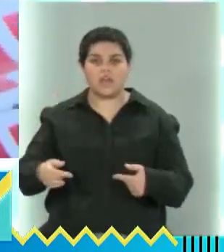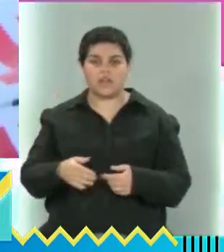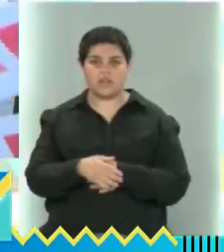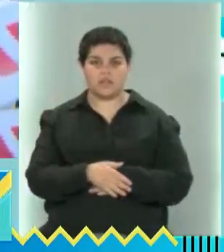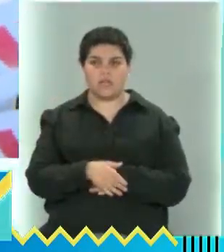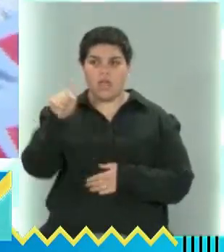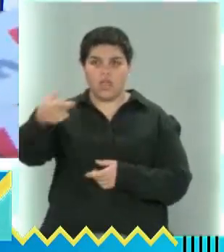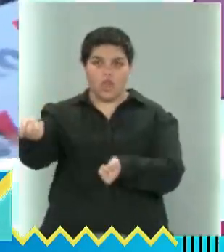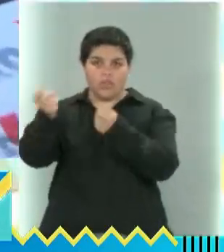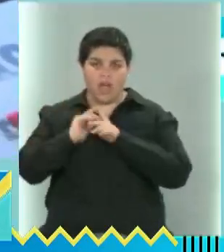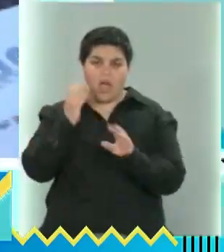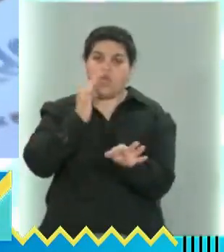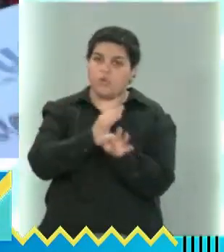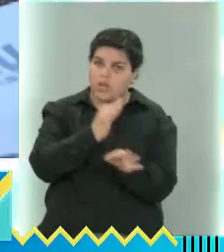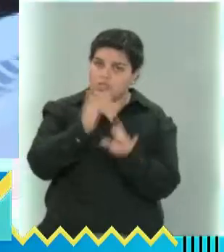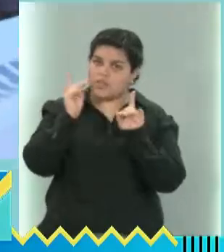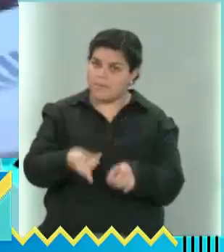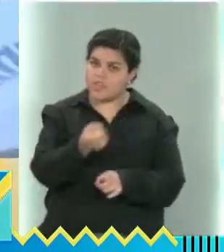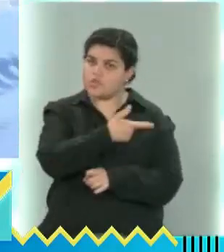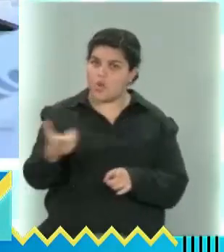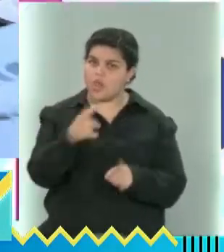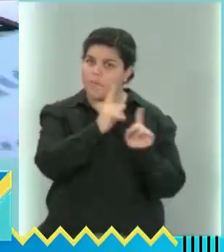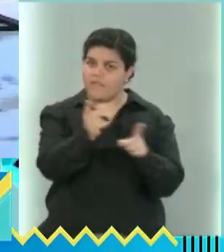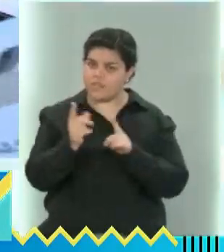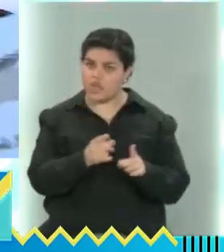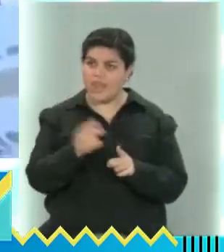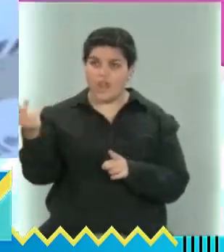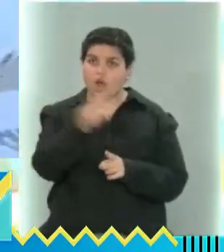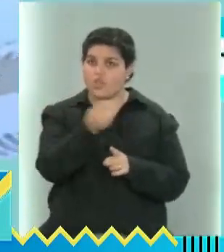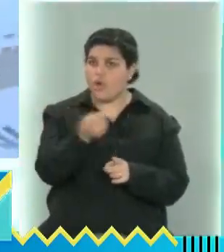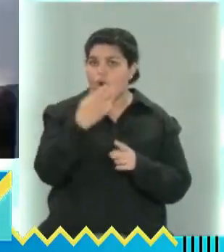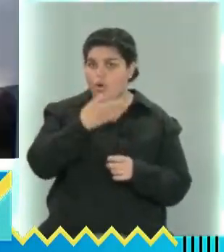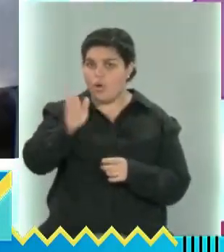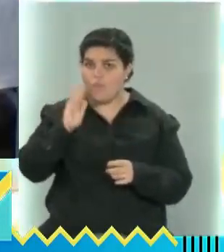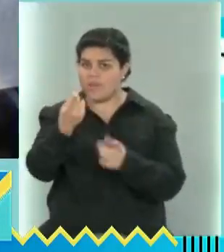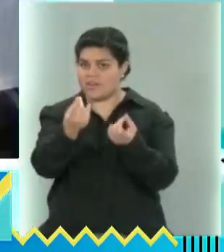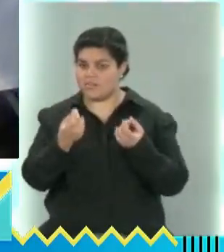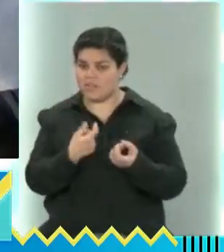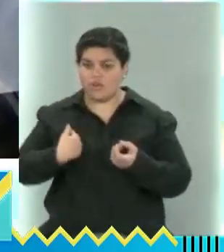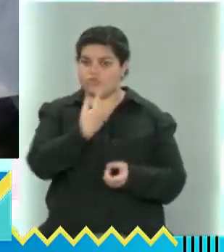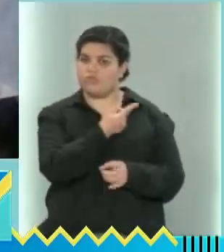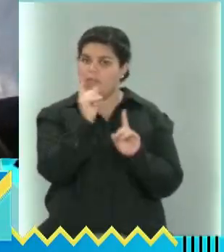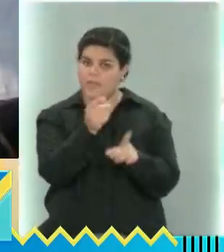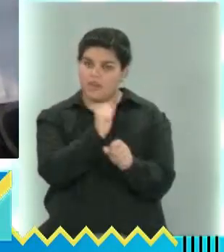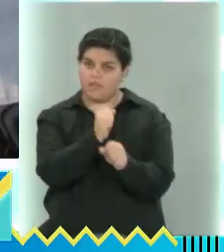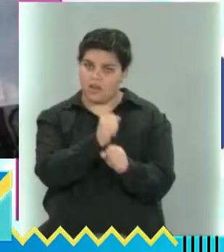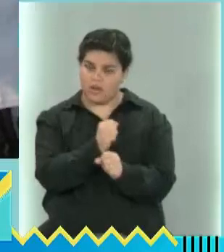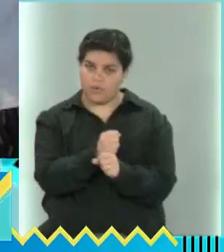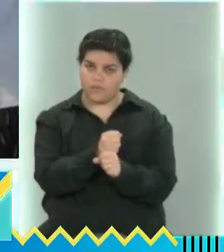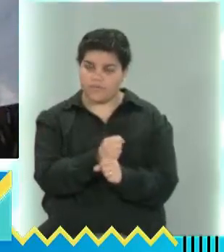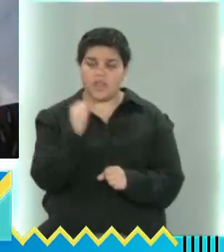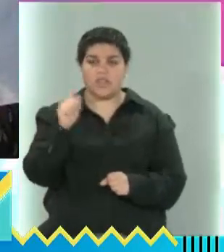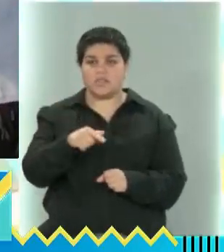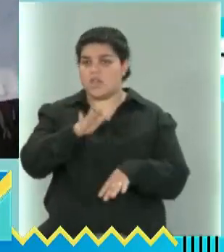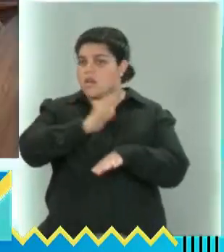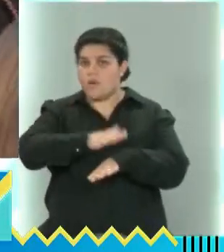la educación, sino garantizar los salarios para los docentes, que somos trabajadores también. Entonces, es una